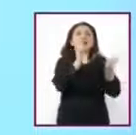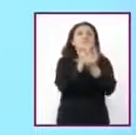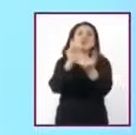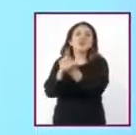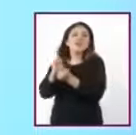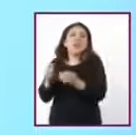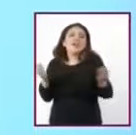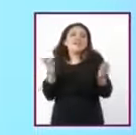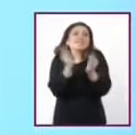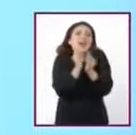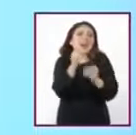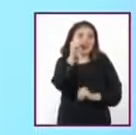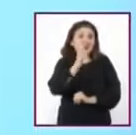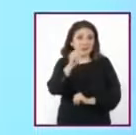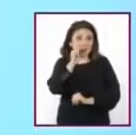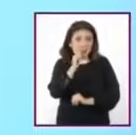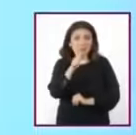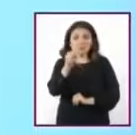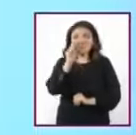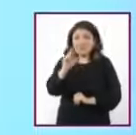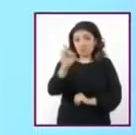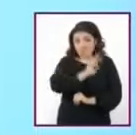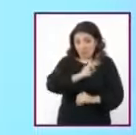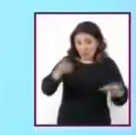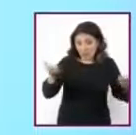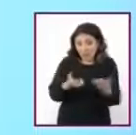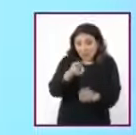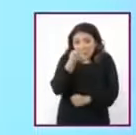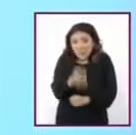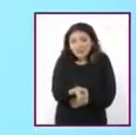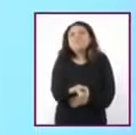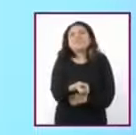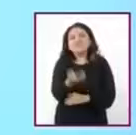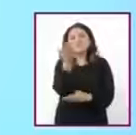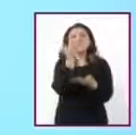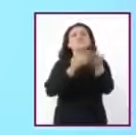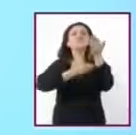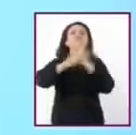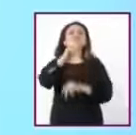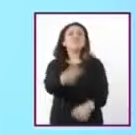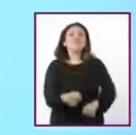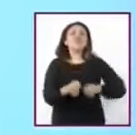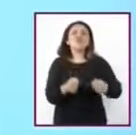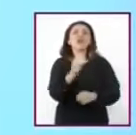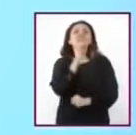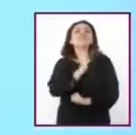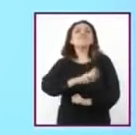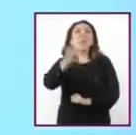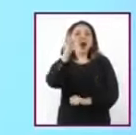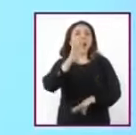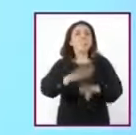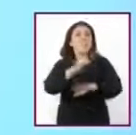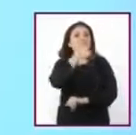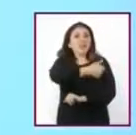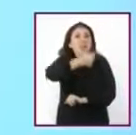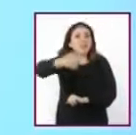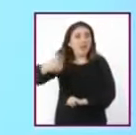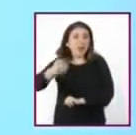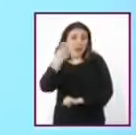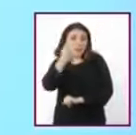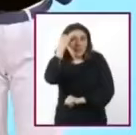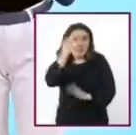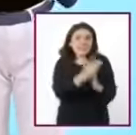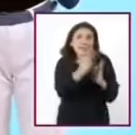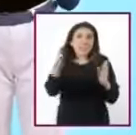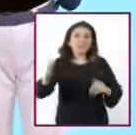están cerca de nosotros. Verán que si logramos estas metas, saldremos ampliamente fortalecidos y fortalecidas de